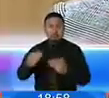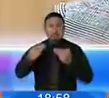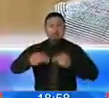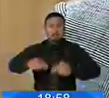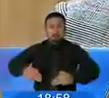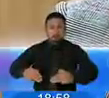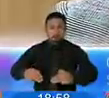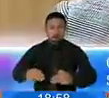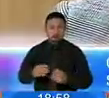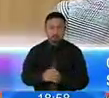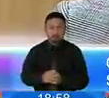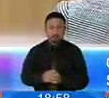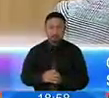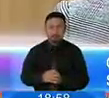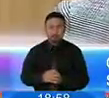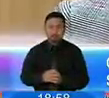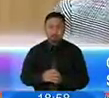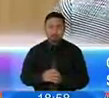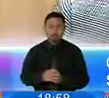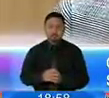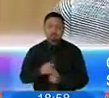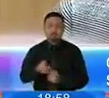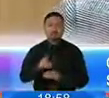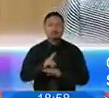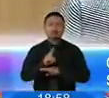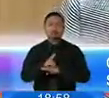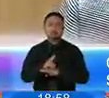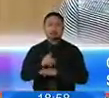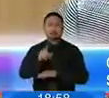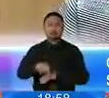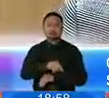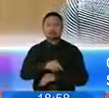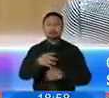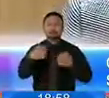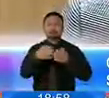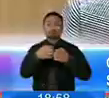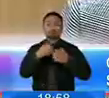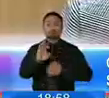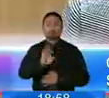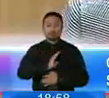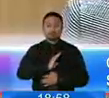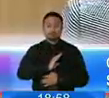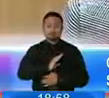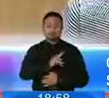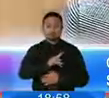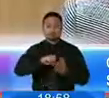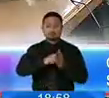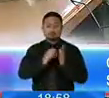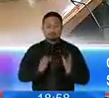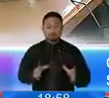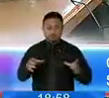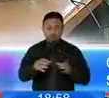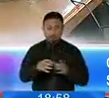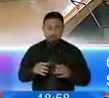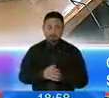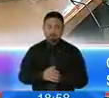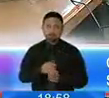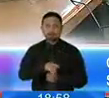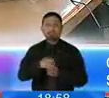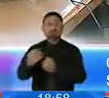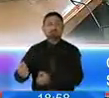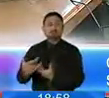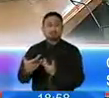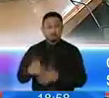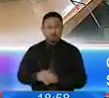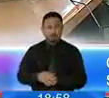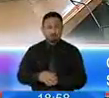metodología llevada adelante por parte de los equipos técnicos de la Contraloría. En este informe del que ya han